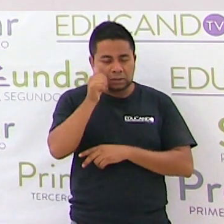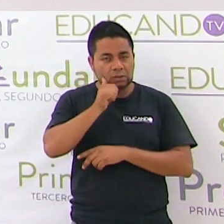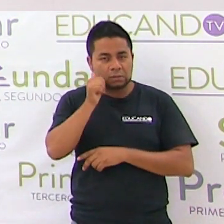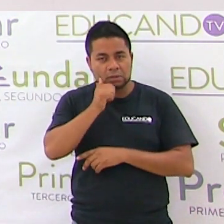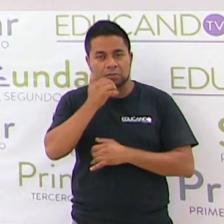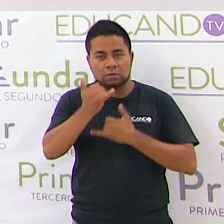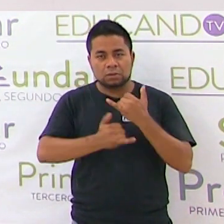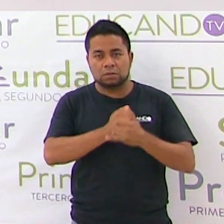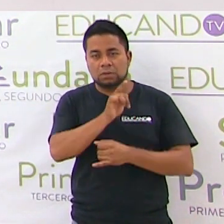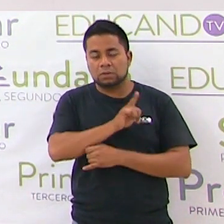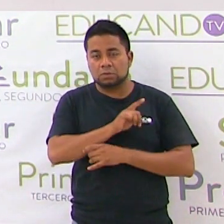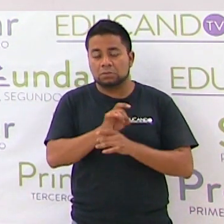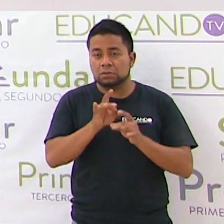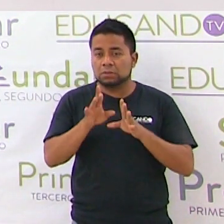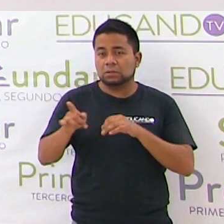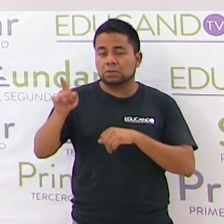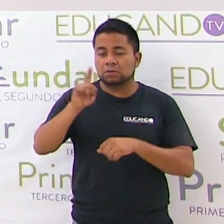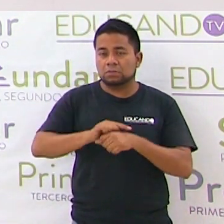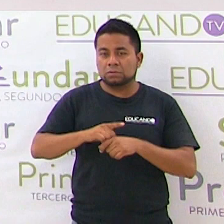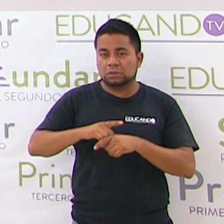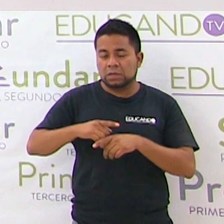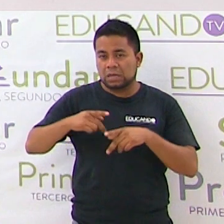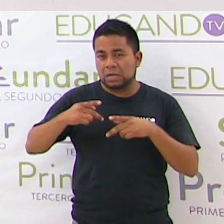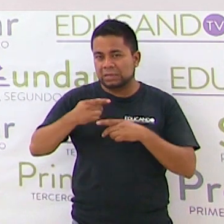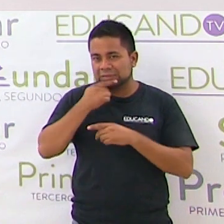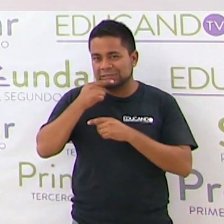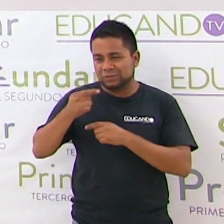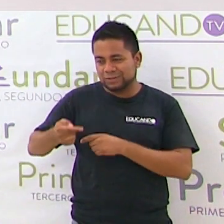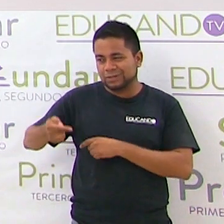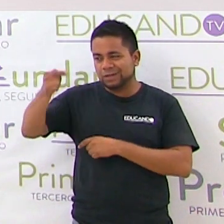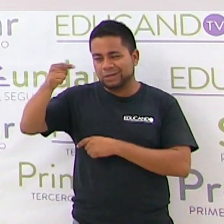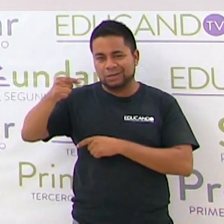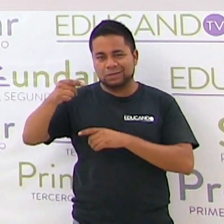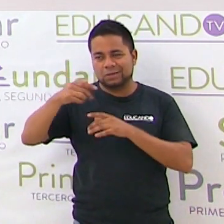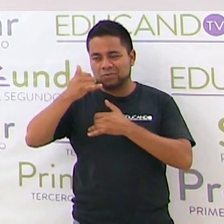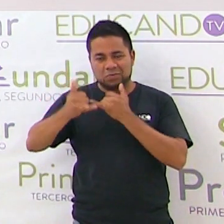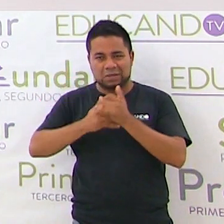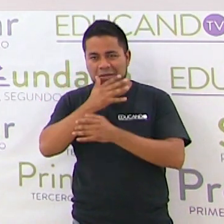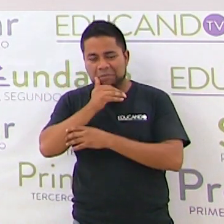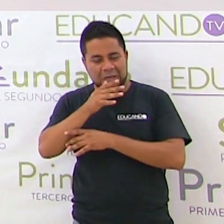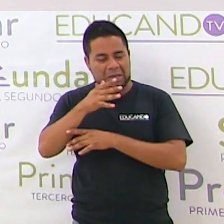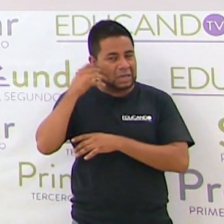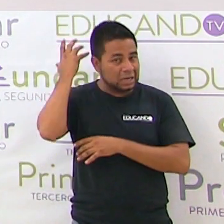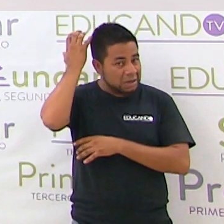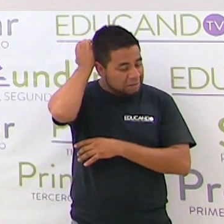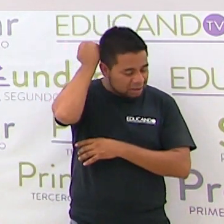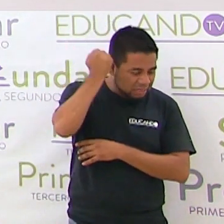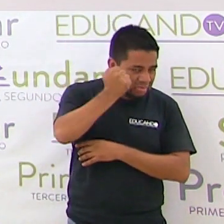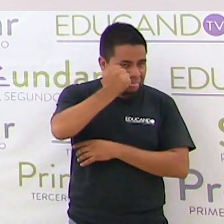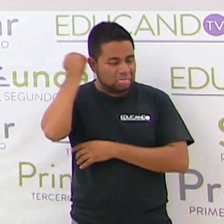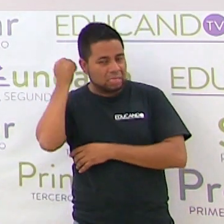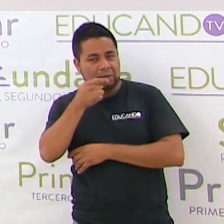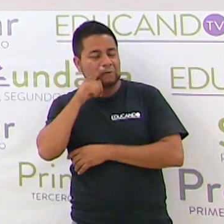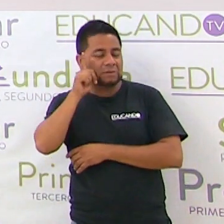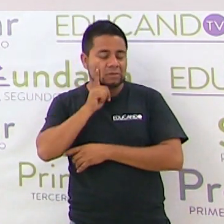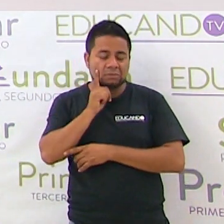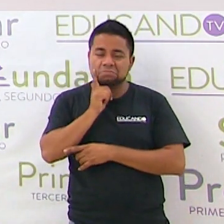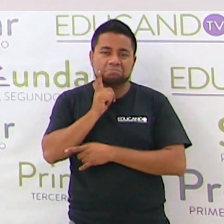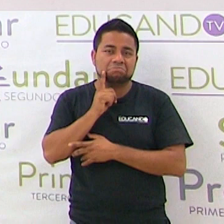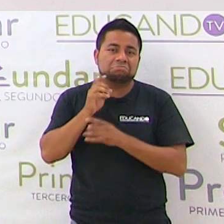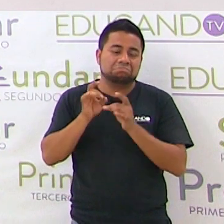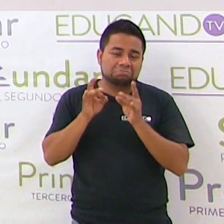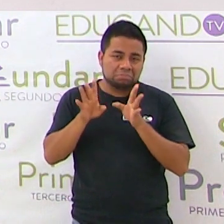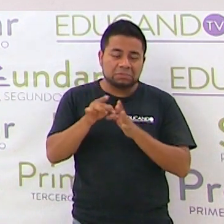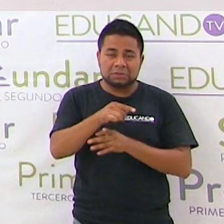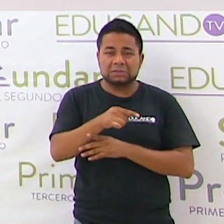sola, hasta que un día los niños grandes que no sabían qué jugar le dieron un tirón de pelo que Juana no esperaba. Le dolió tanto que empezó a